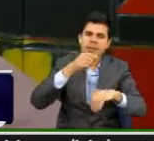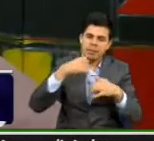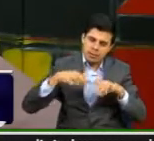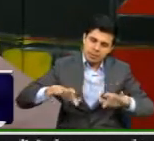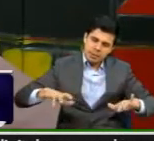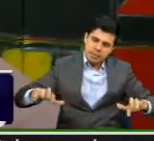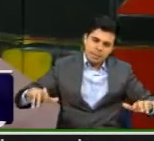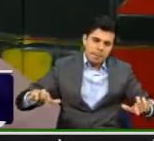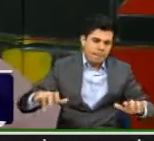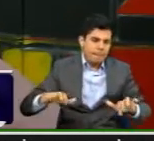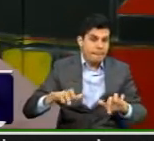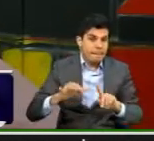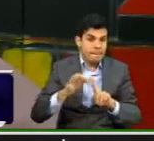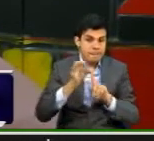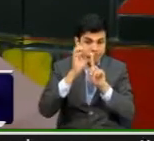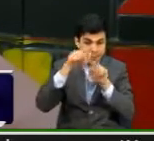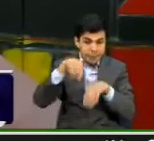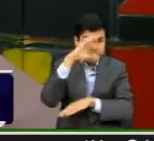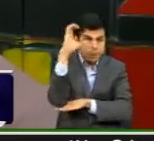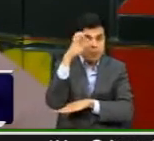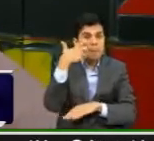género en el país.